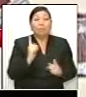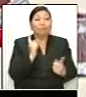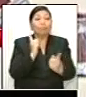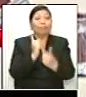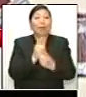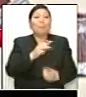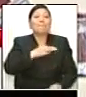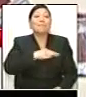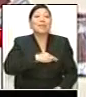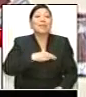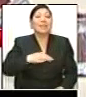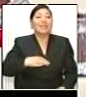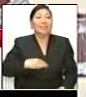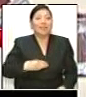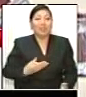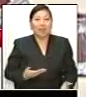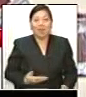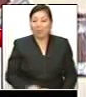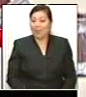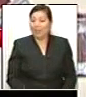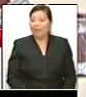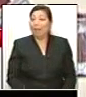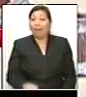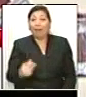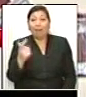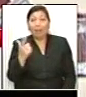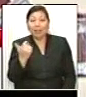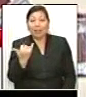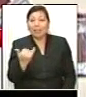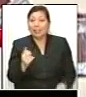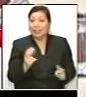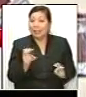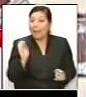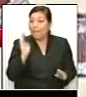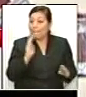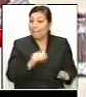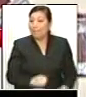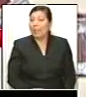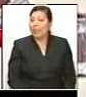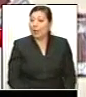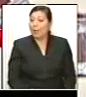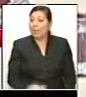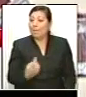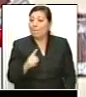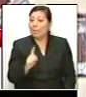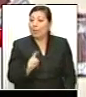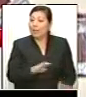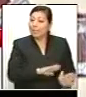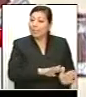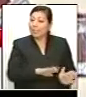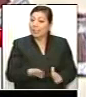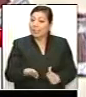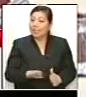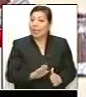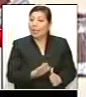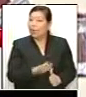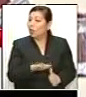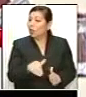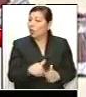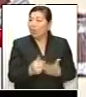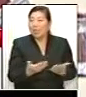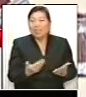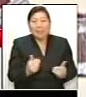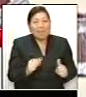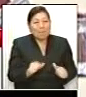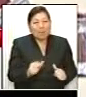como jefe tiene que liderar este tema, preocupación, para erradicar toda la informalidad